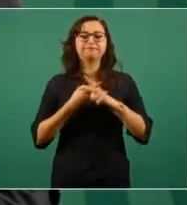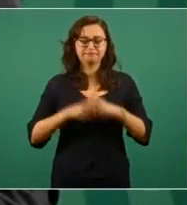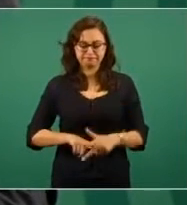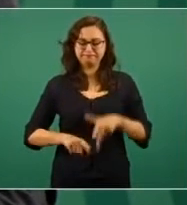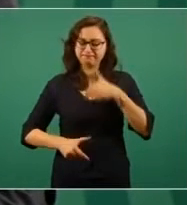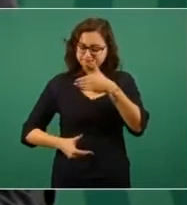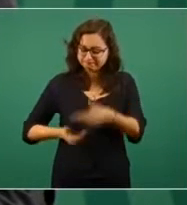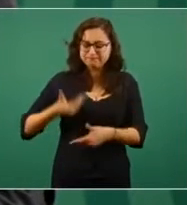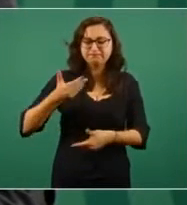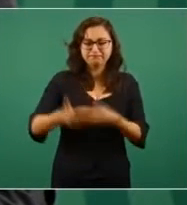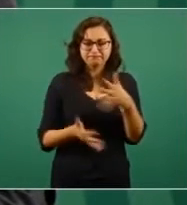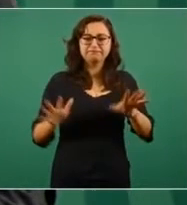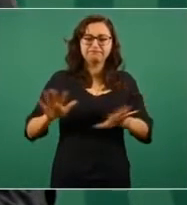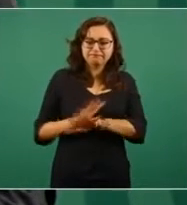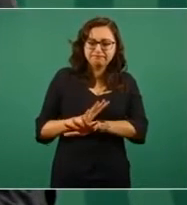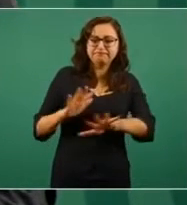esa transformación.